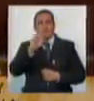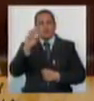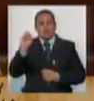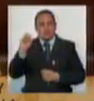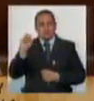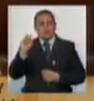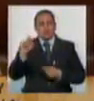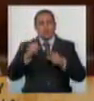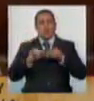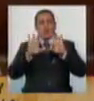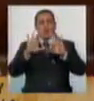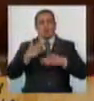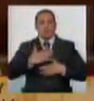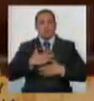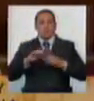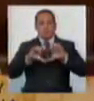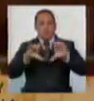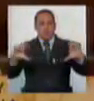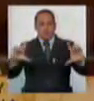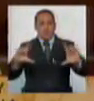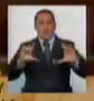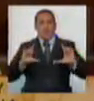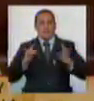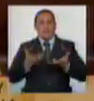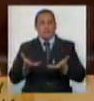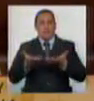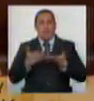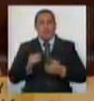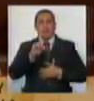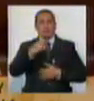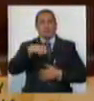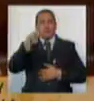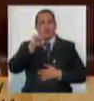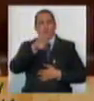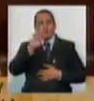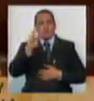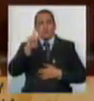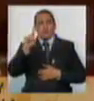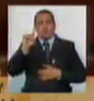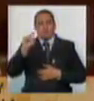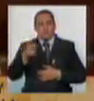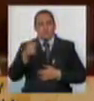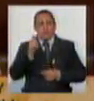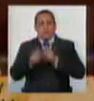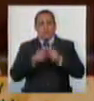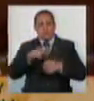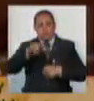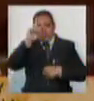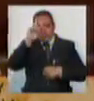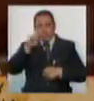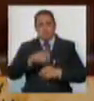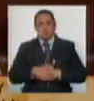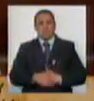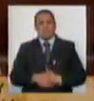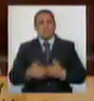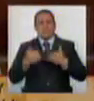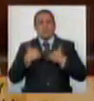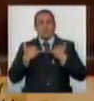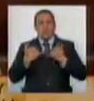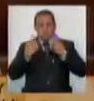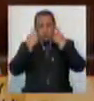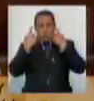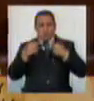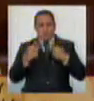284.208 títulos de propiedad que han beneficiado a 1.421.000 peruanos y peruanas. Tenemos la